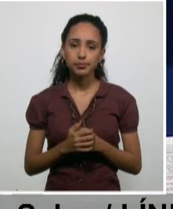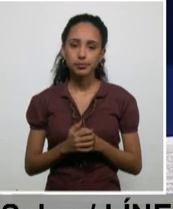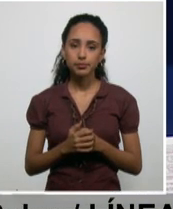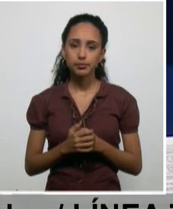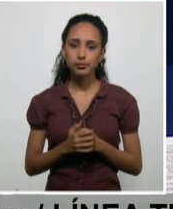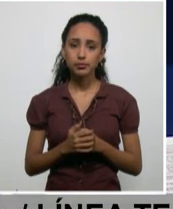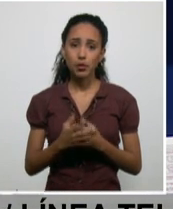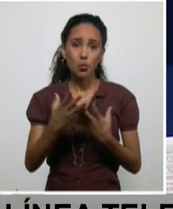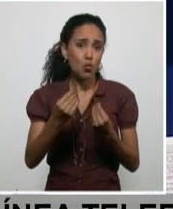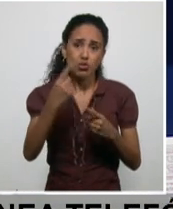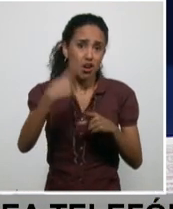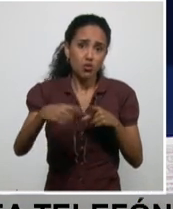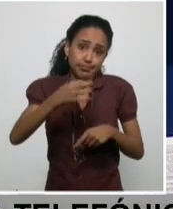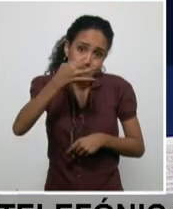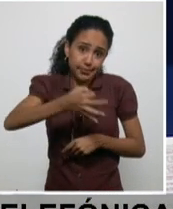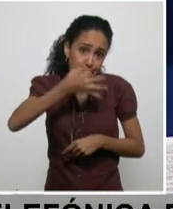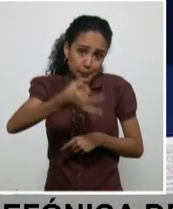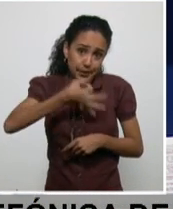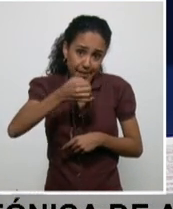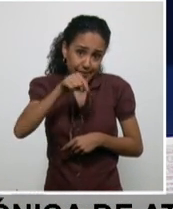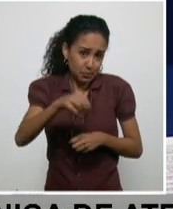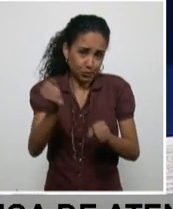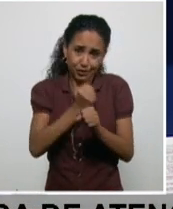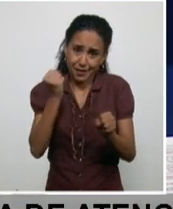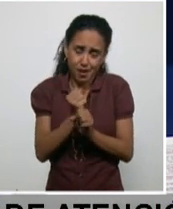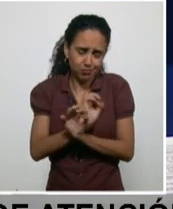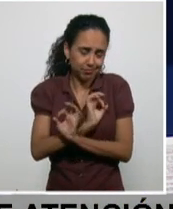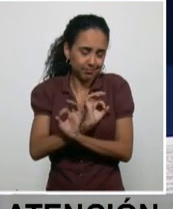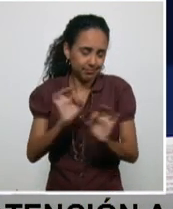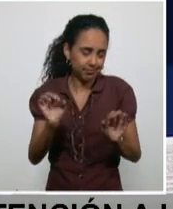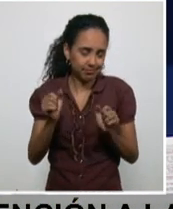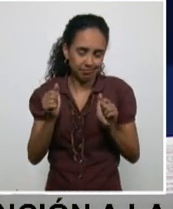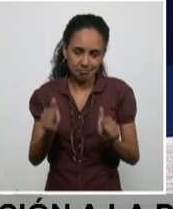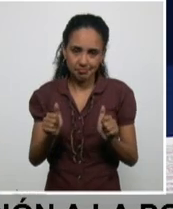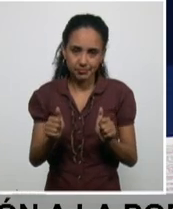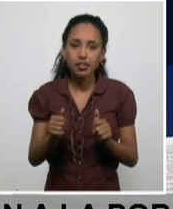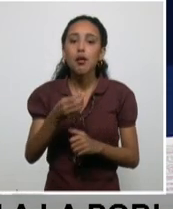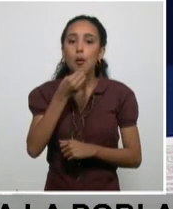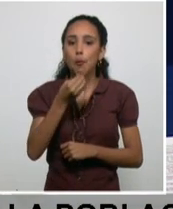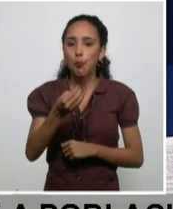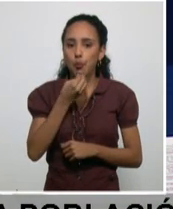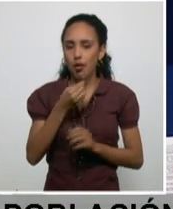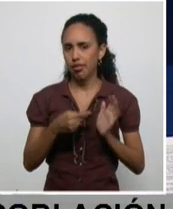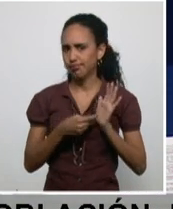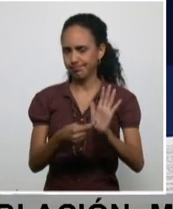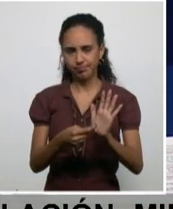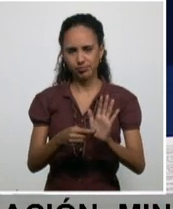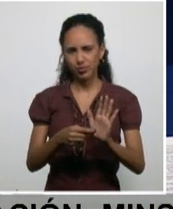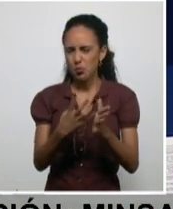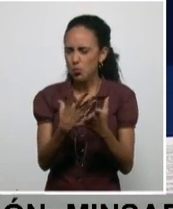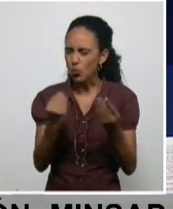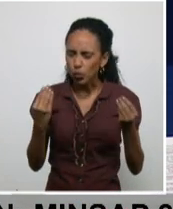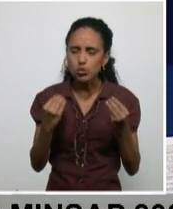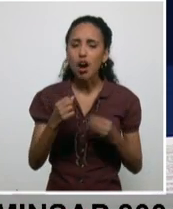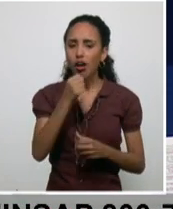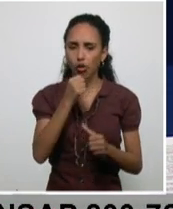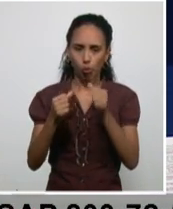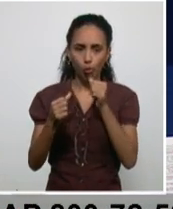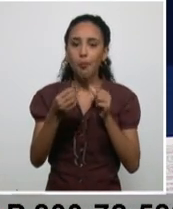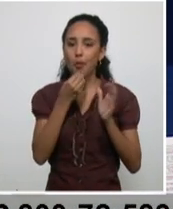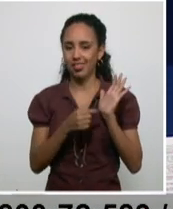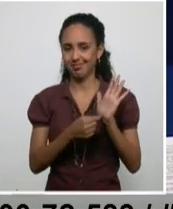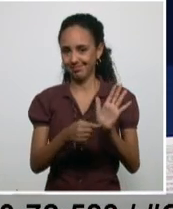para explicar el tema, incluso este trabajo, excelente. Te permite ilustrarte mucho. Importante